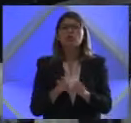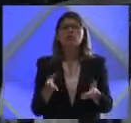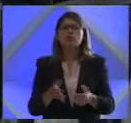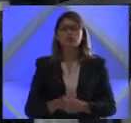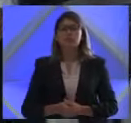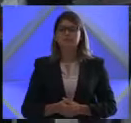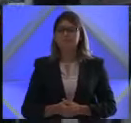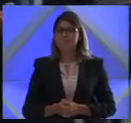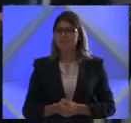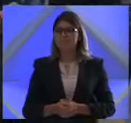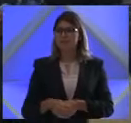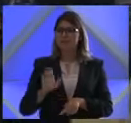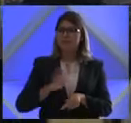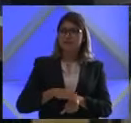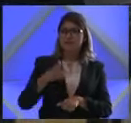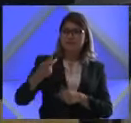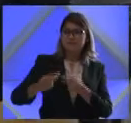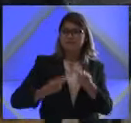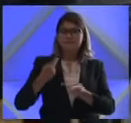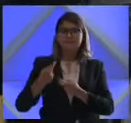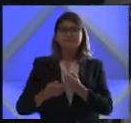alguien más tiene preguntas